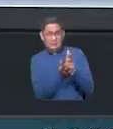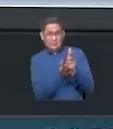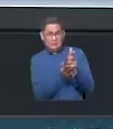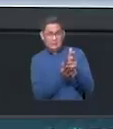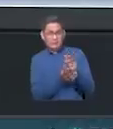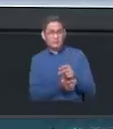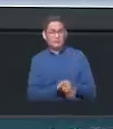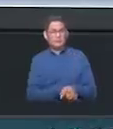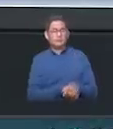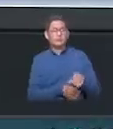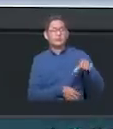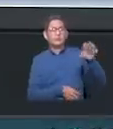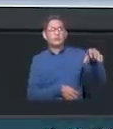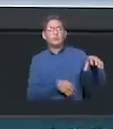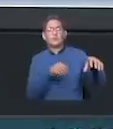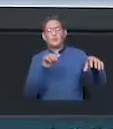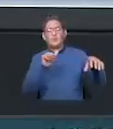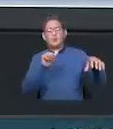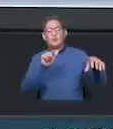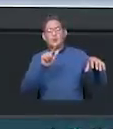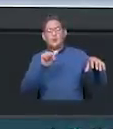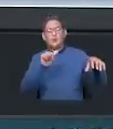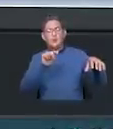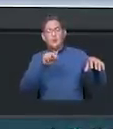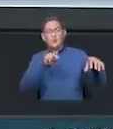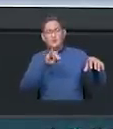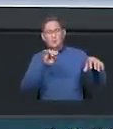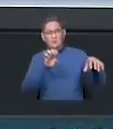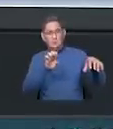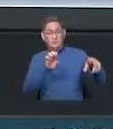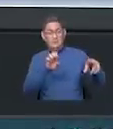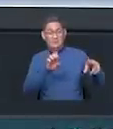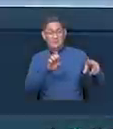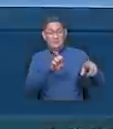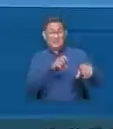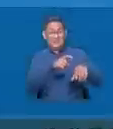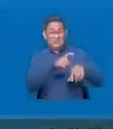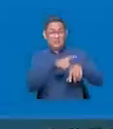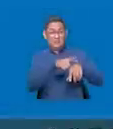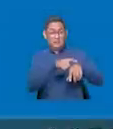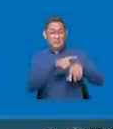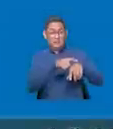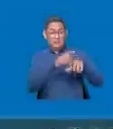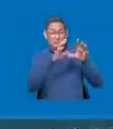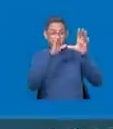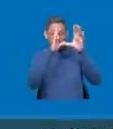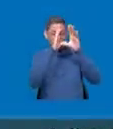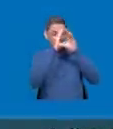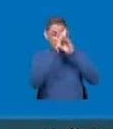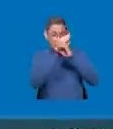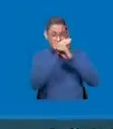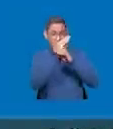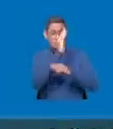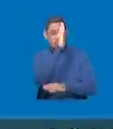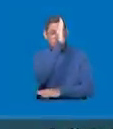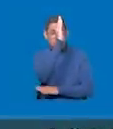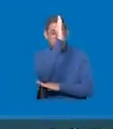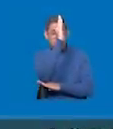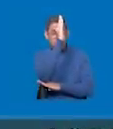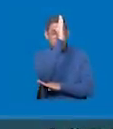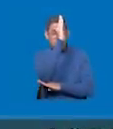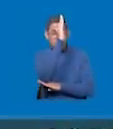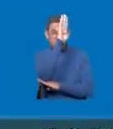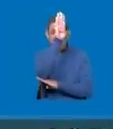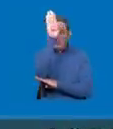el distrito de alanje el toque de queda quedará de 12 de la noche a